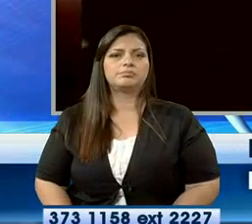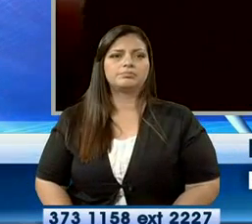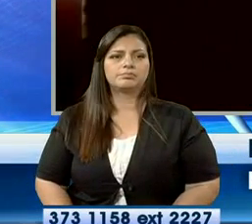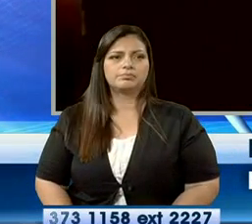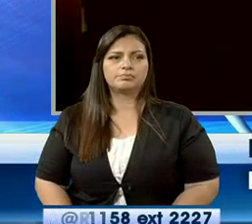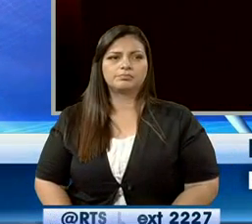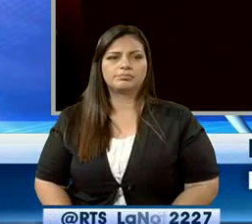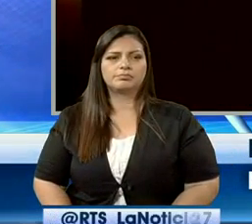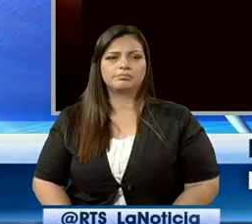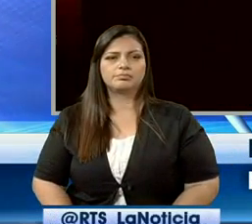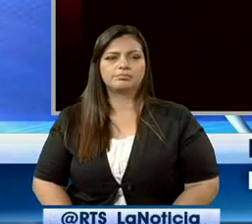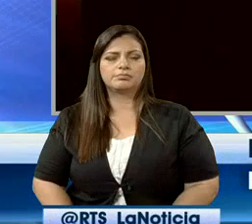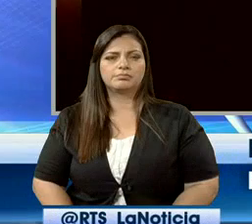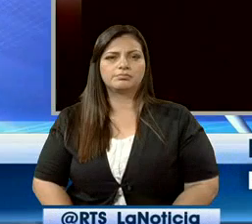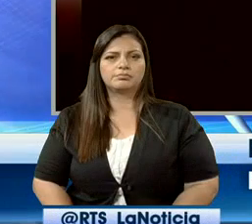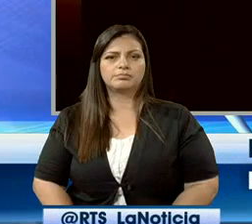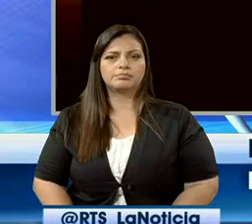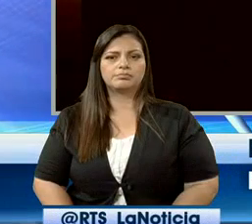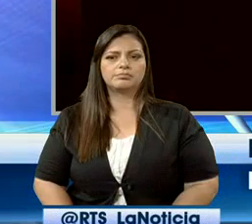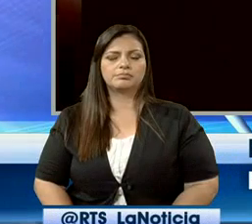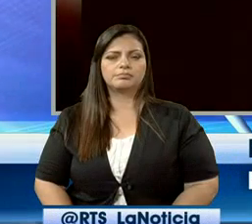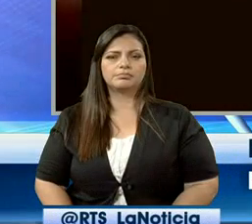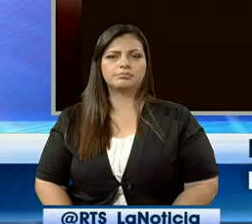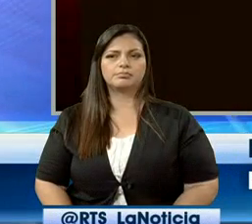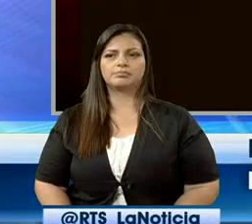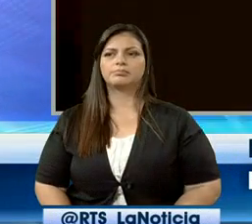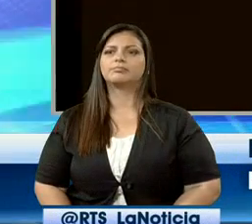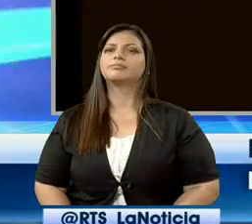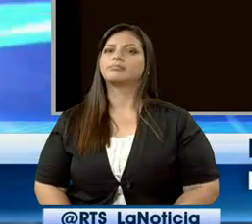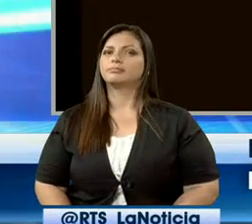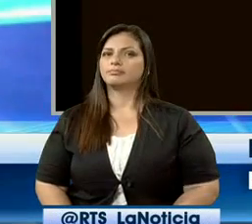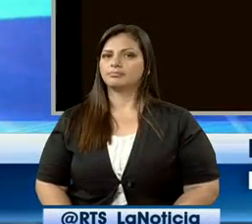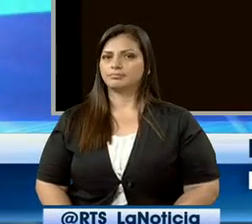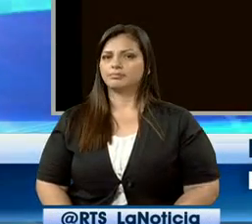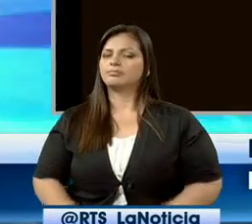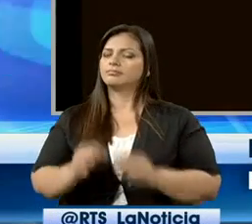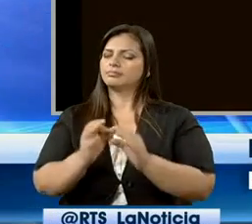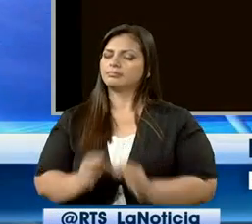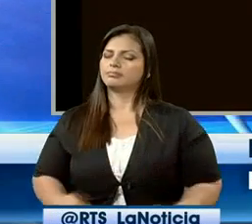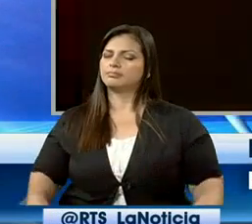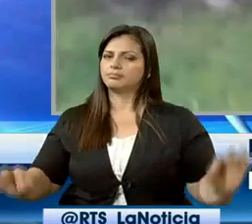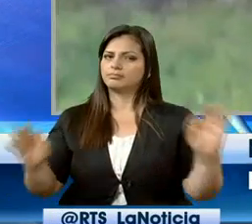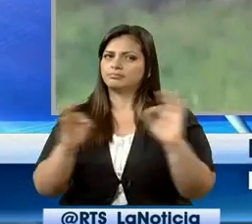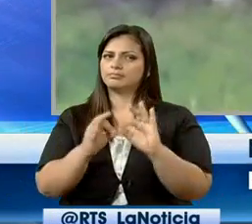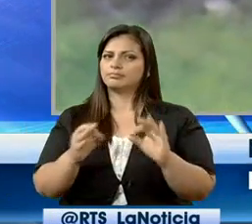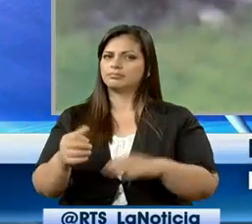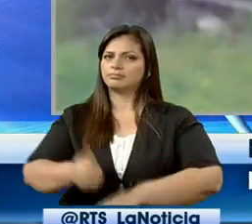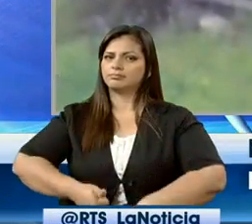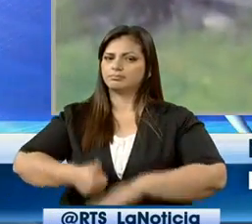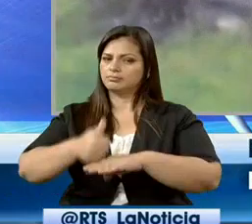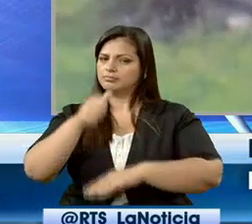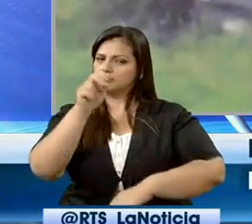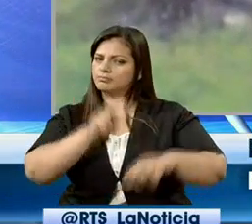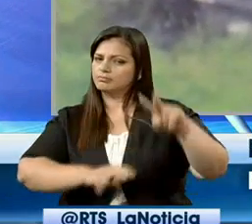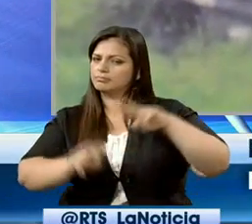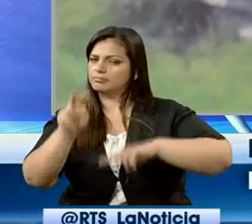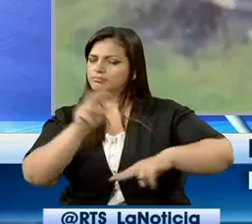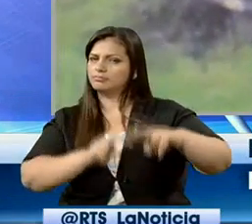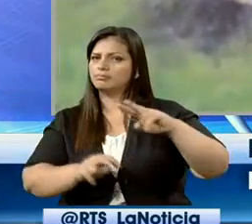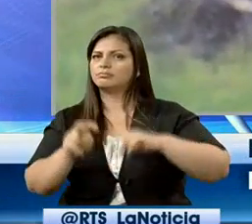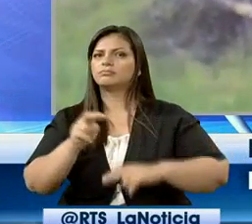algo muy lógico y que tiene asidero y necesita respuesta. La respuesta de las autoridades. Así